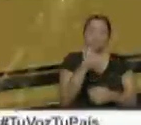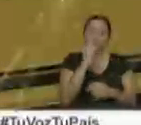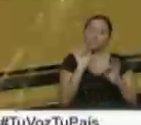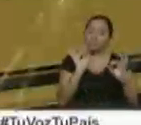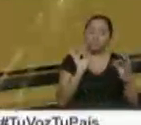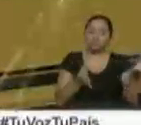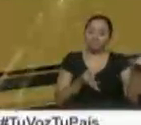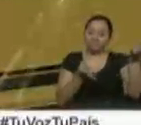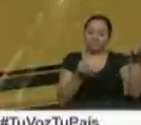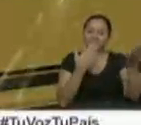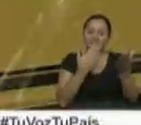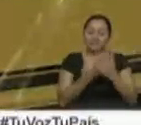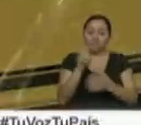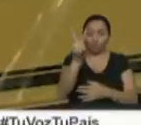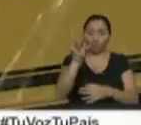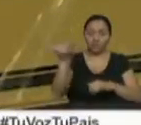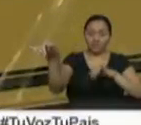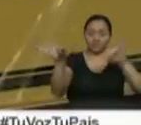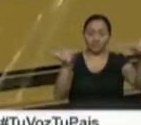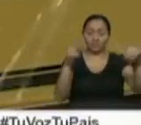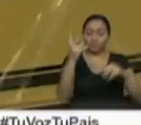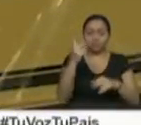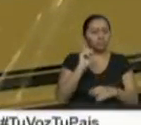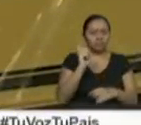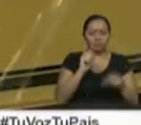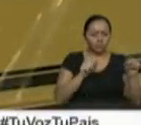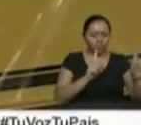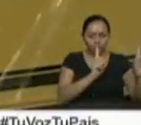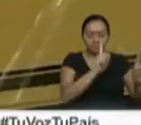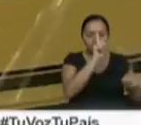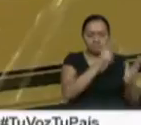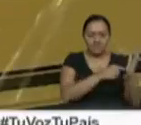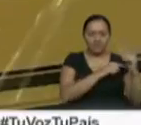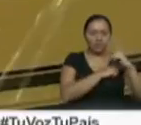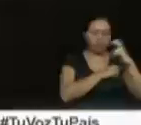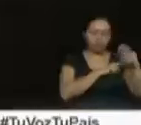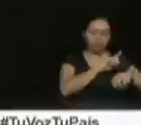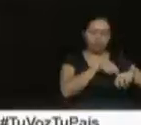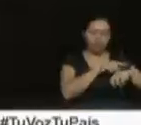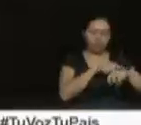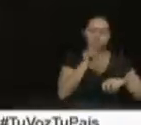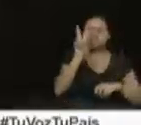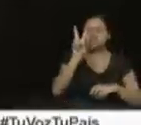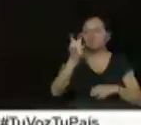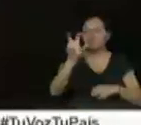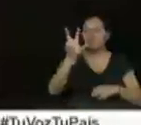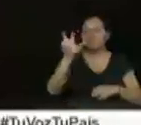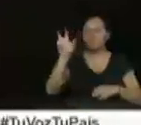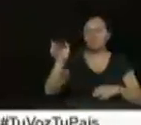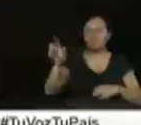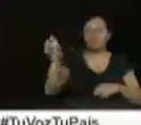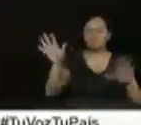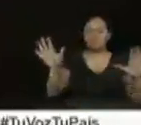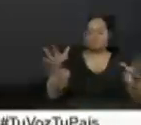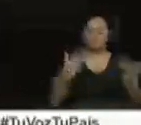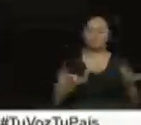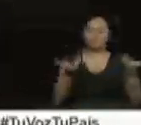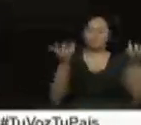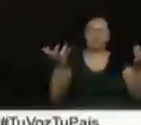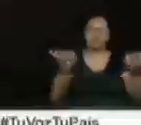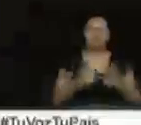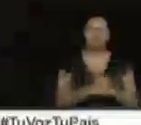Ah, sí. ¿Con los dos aviones? Sí. ¿Solo con esto? 1.200 horas, 850 en este. ¿Solo con esto? Sí.